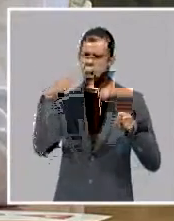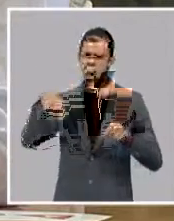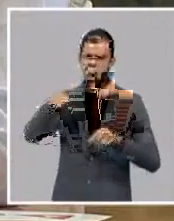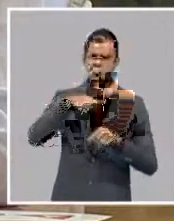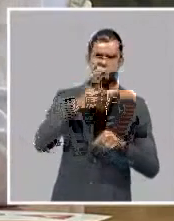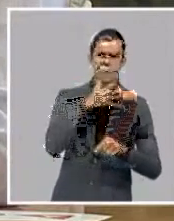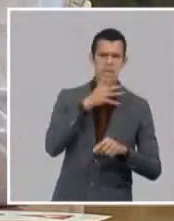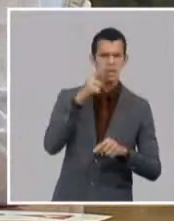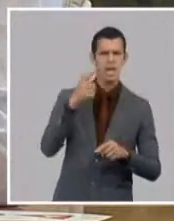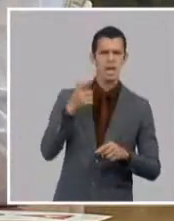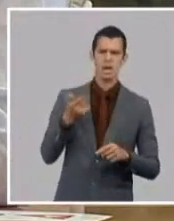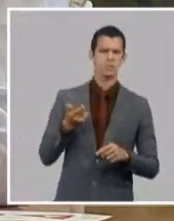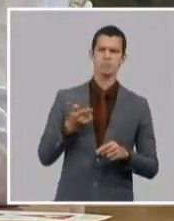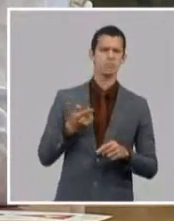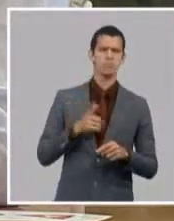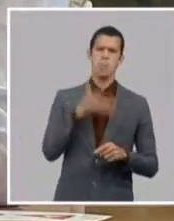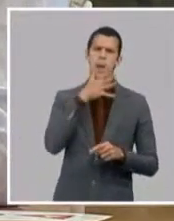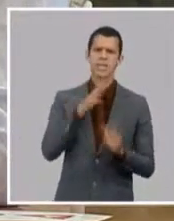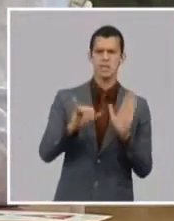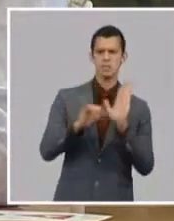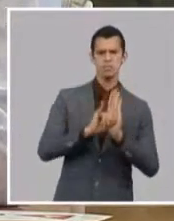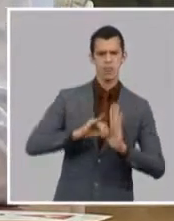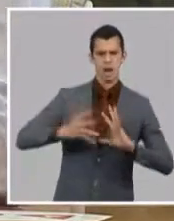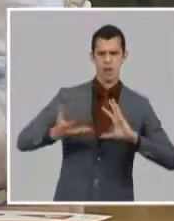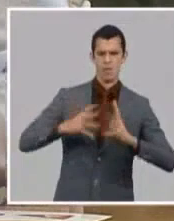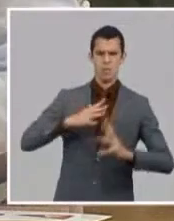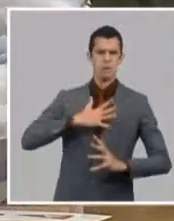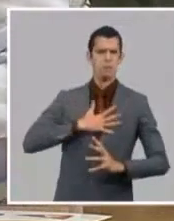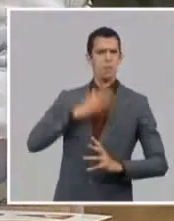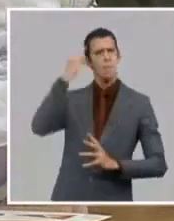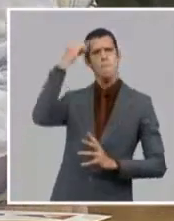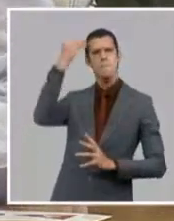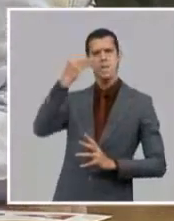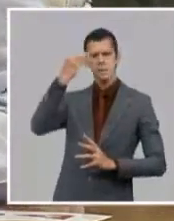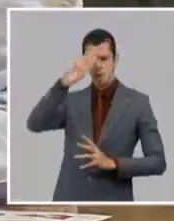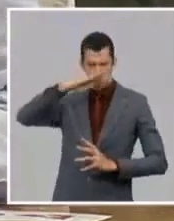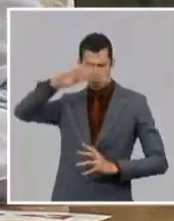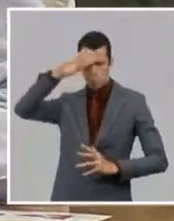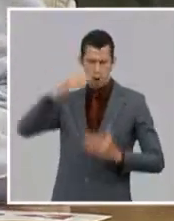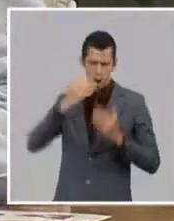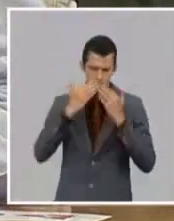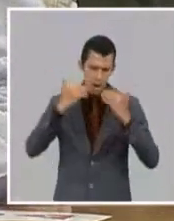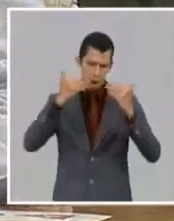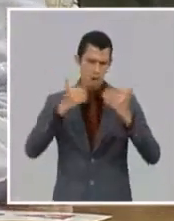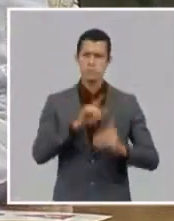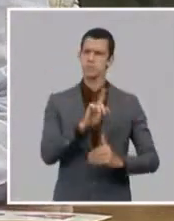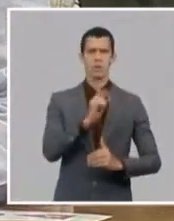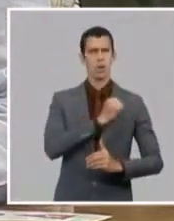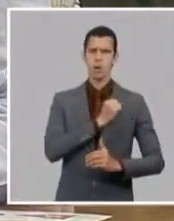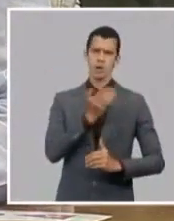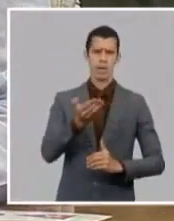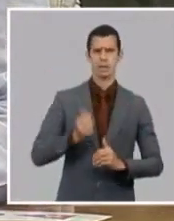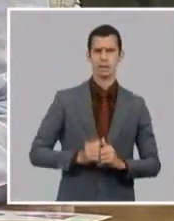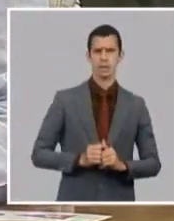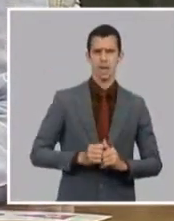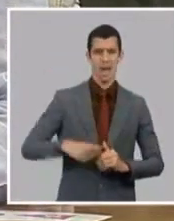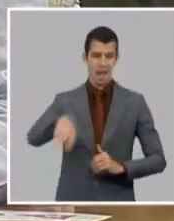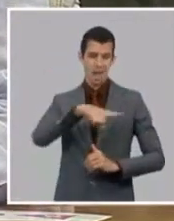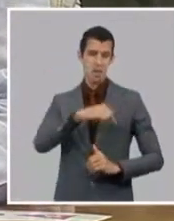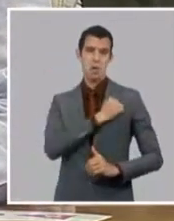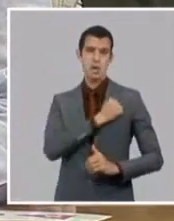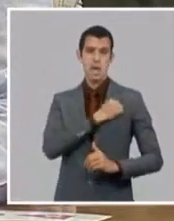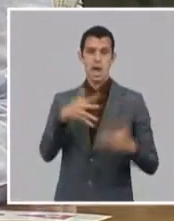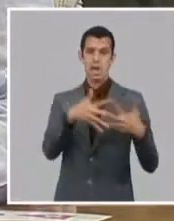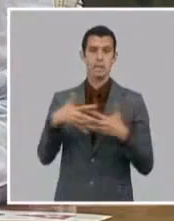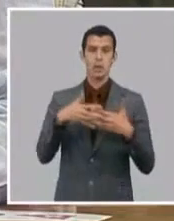Piensan bajo los designios del imperio, que cuando hacen un gesto contra Cuba, cuando hacen una